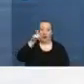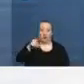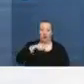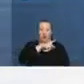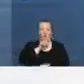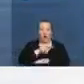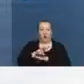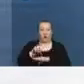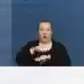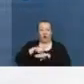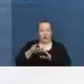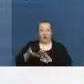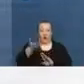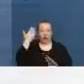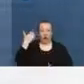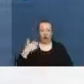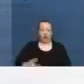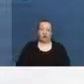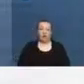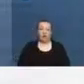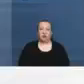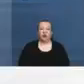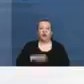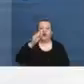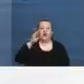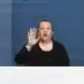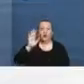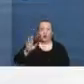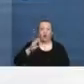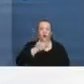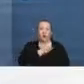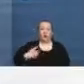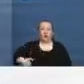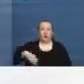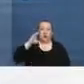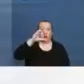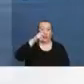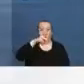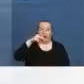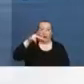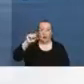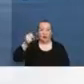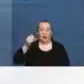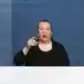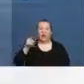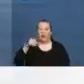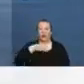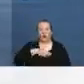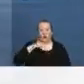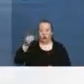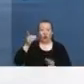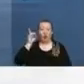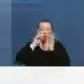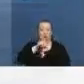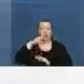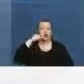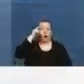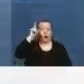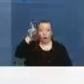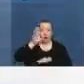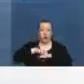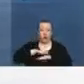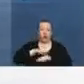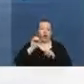es el tiempo actual donde trujillo instruyó le dice o acusa a correa o te metemos nueve años preso lo está reconociendo